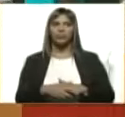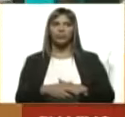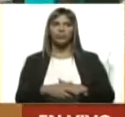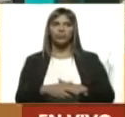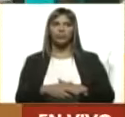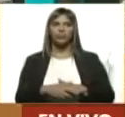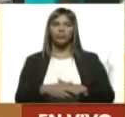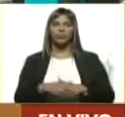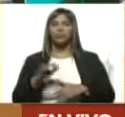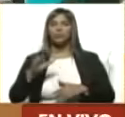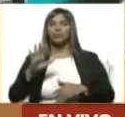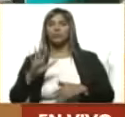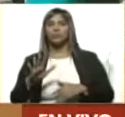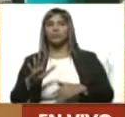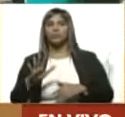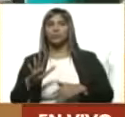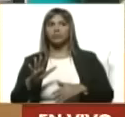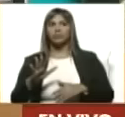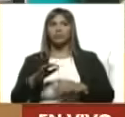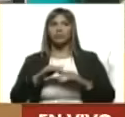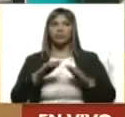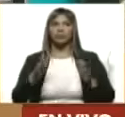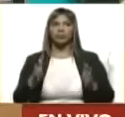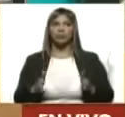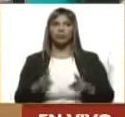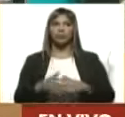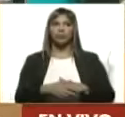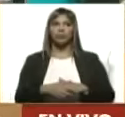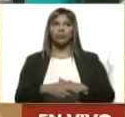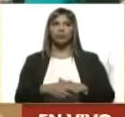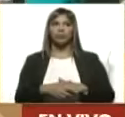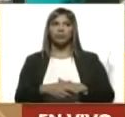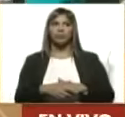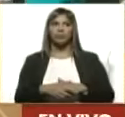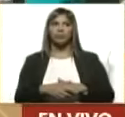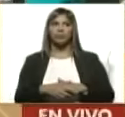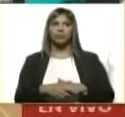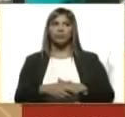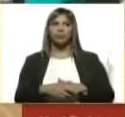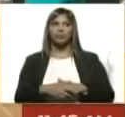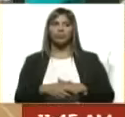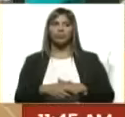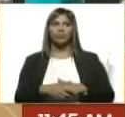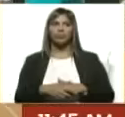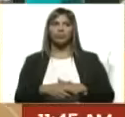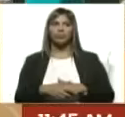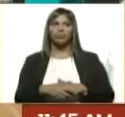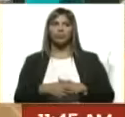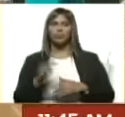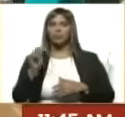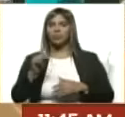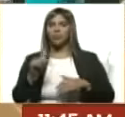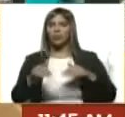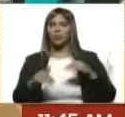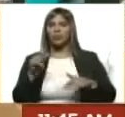Y de a cinco por responsabilidad, por mesa, de a cinco, que votan ahí,